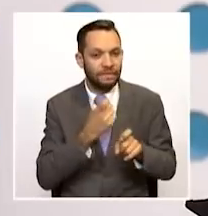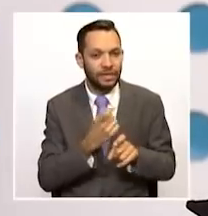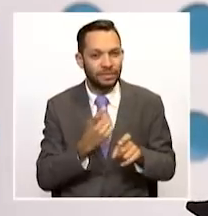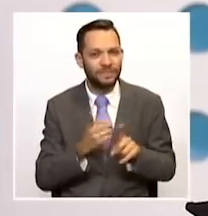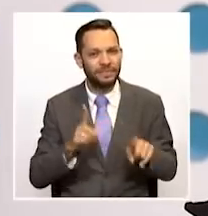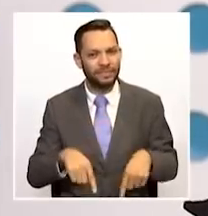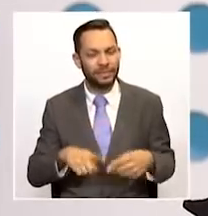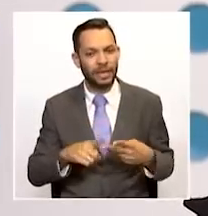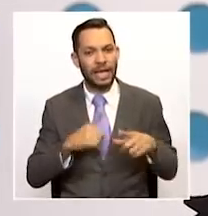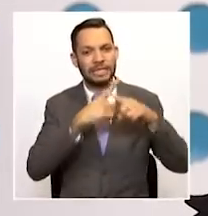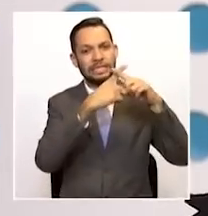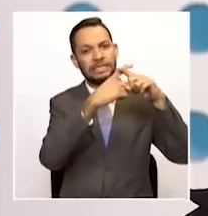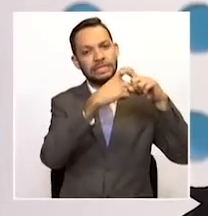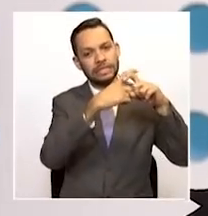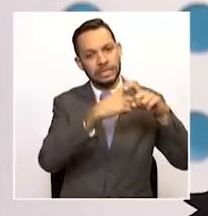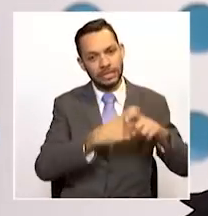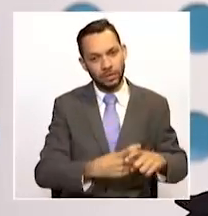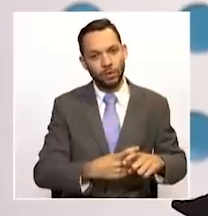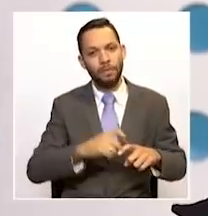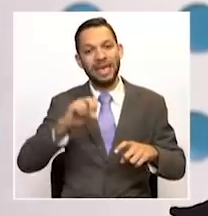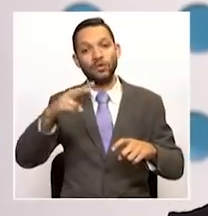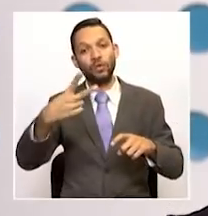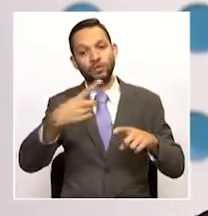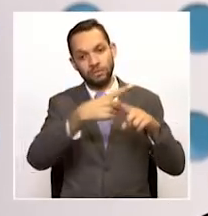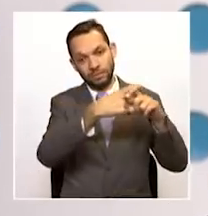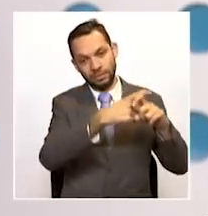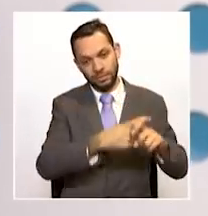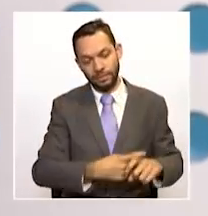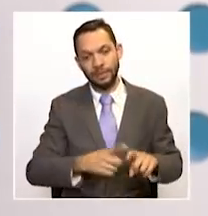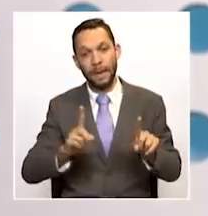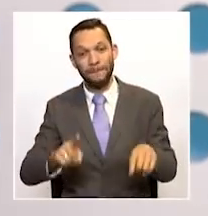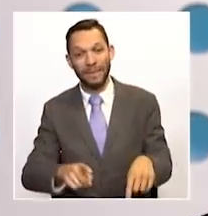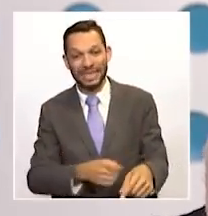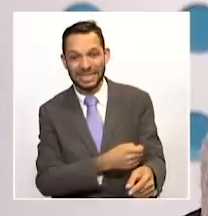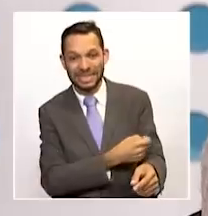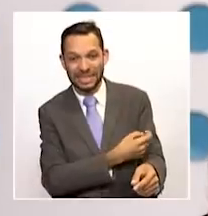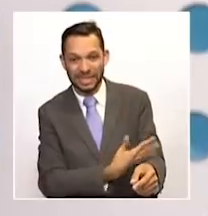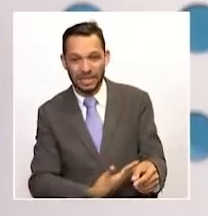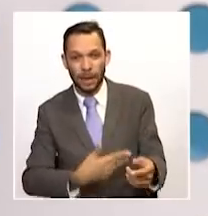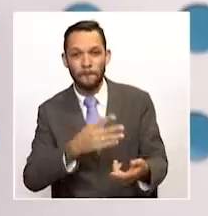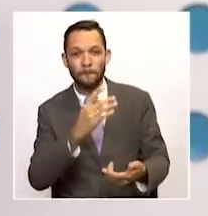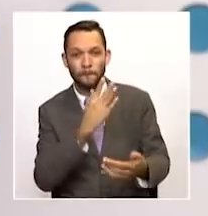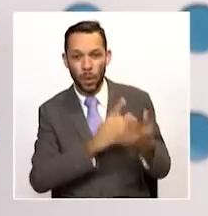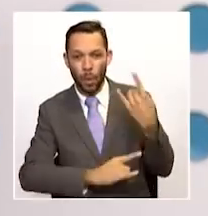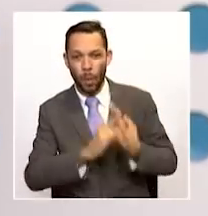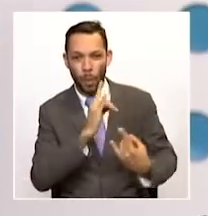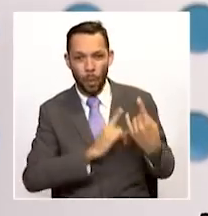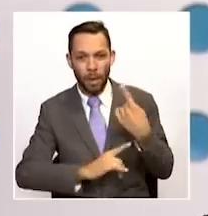sjögren síndrome de reynolds tengo esclerodermia y